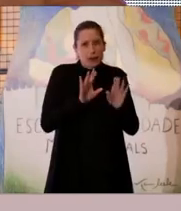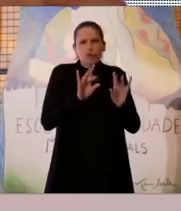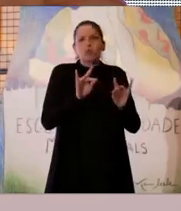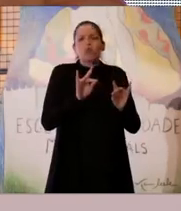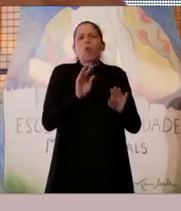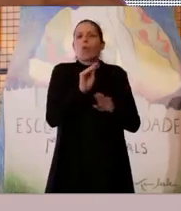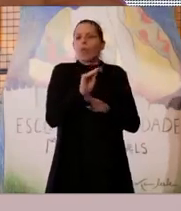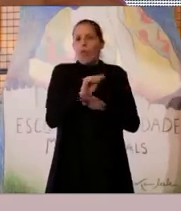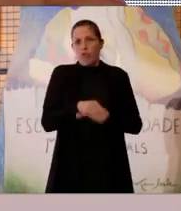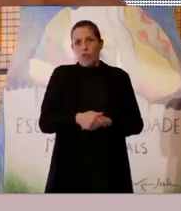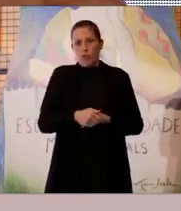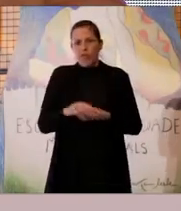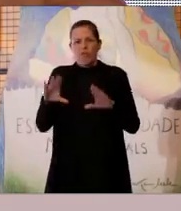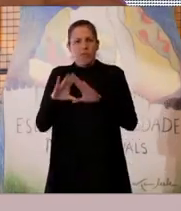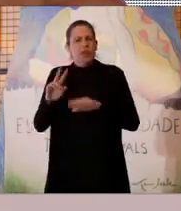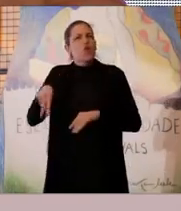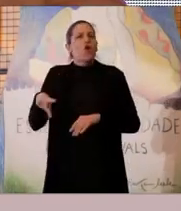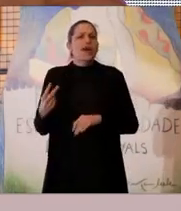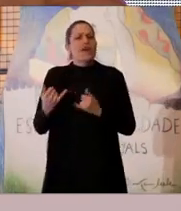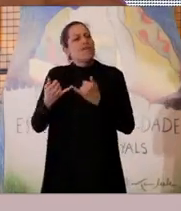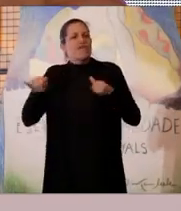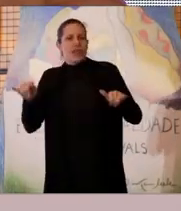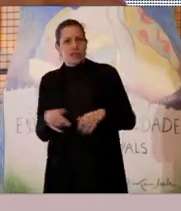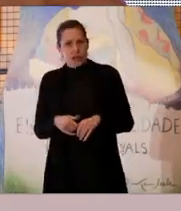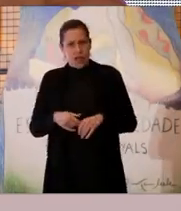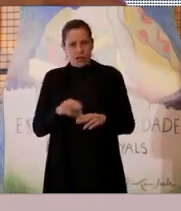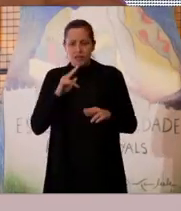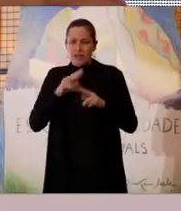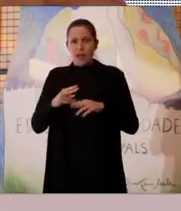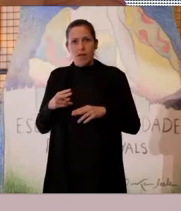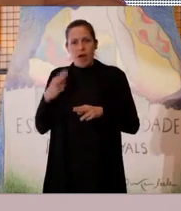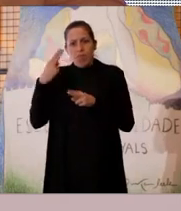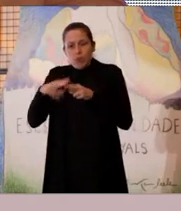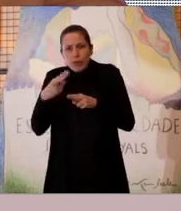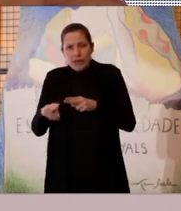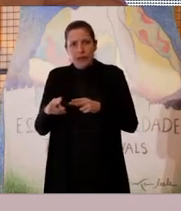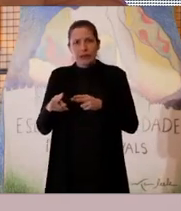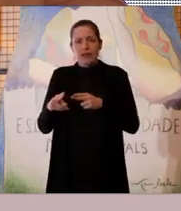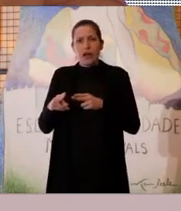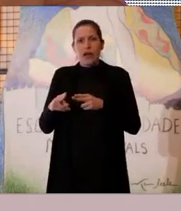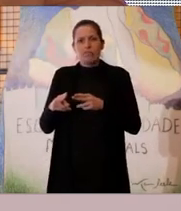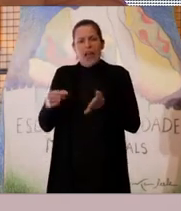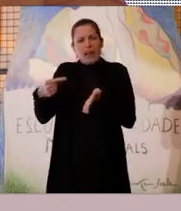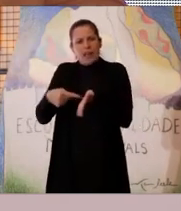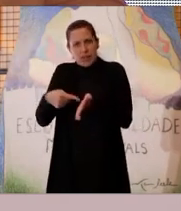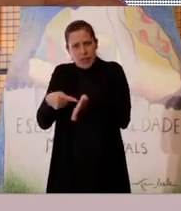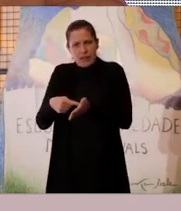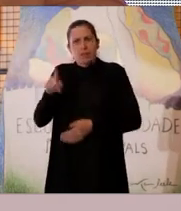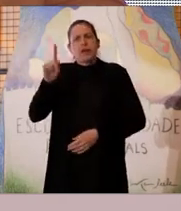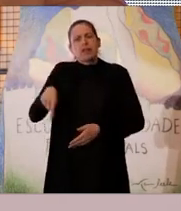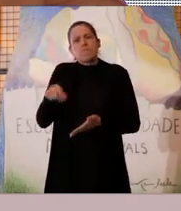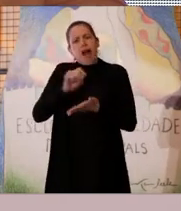el feminismo no es una fiesta el feminismo es política reivindicativa y agenda y creo que